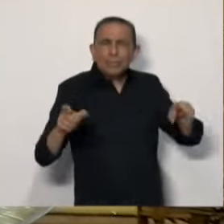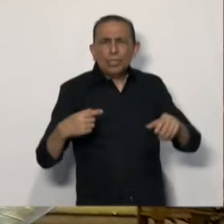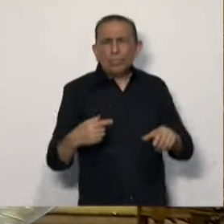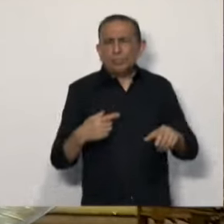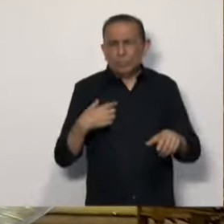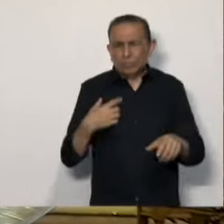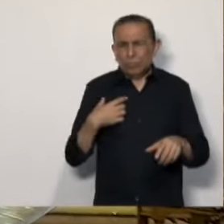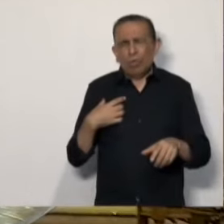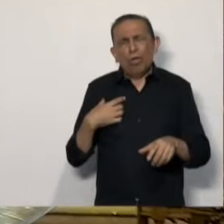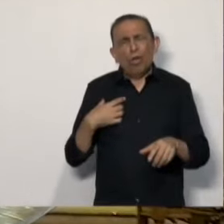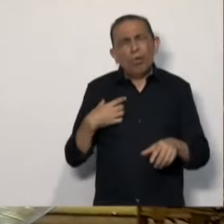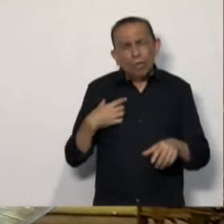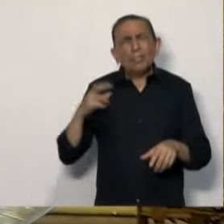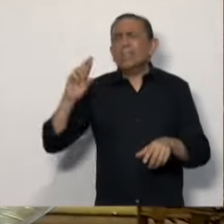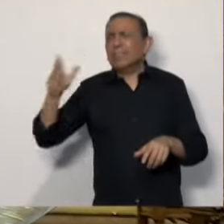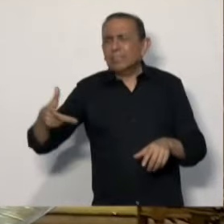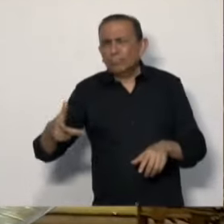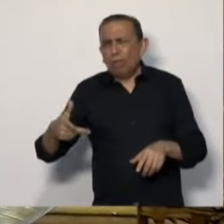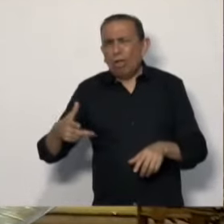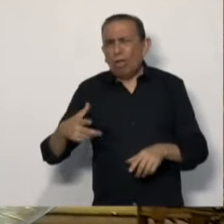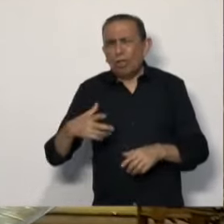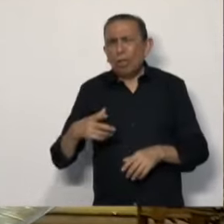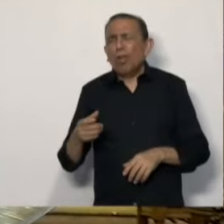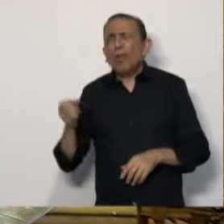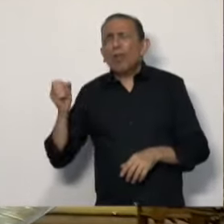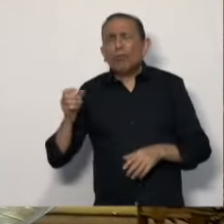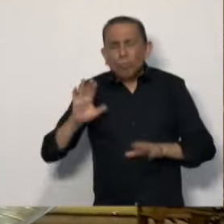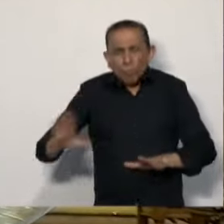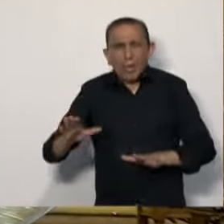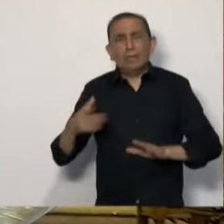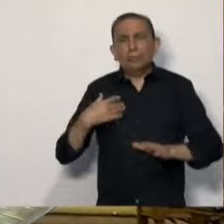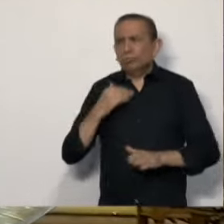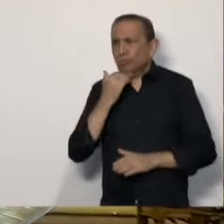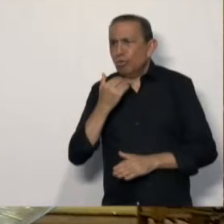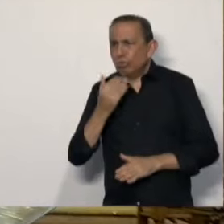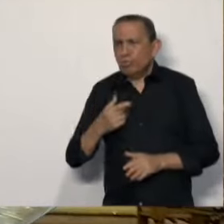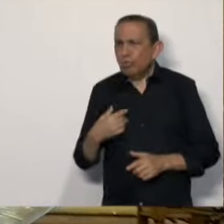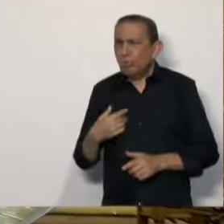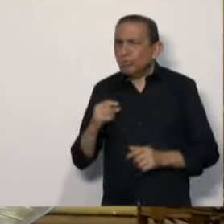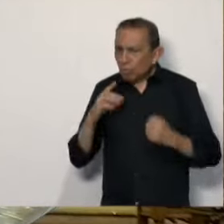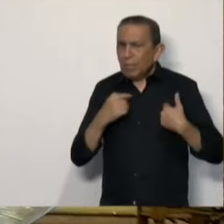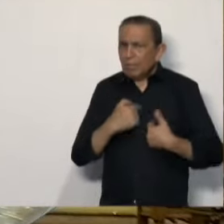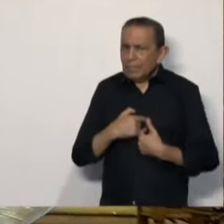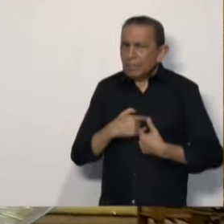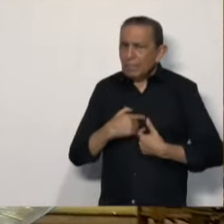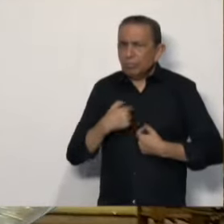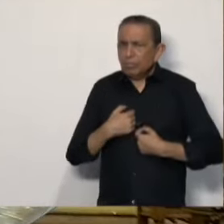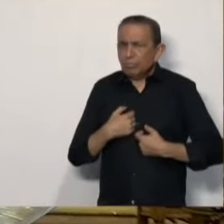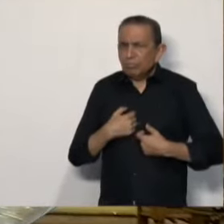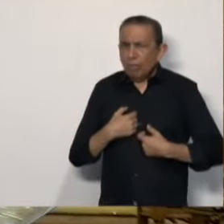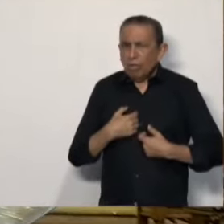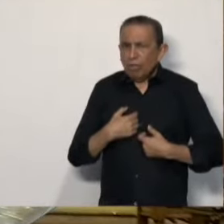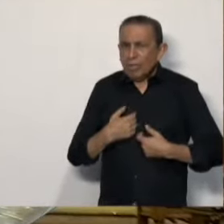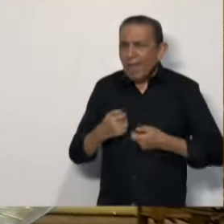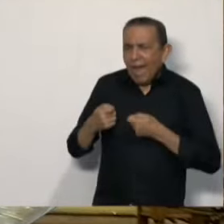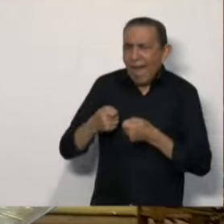y con razón, pero no soy tonta. Mi propósito es apretar, no ahogar». Es que creo que